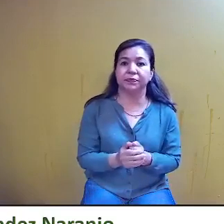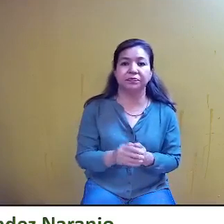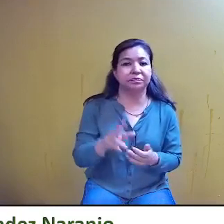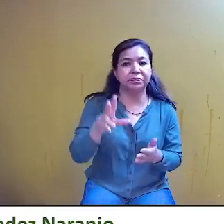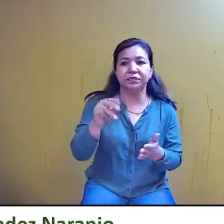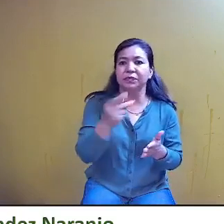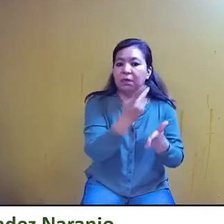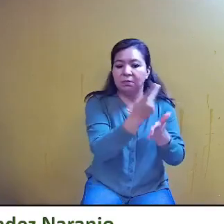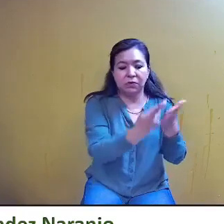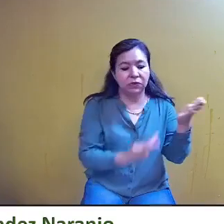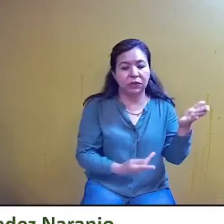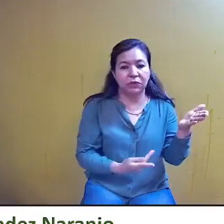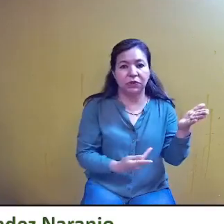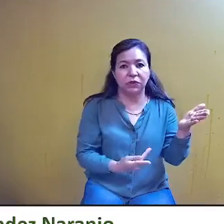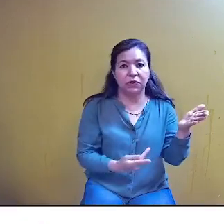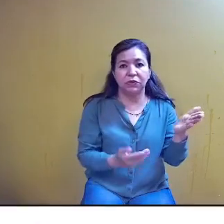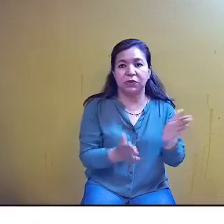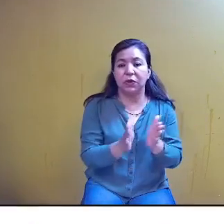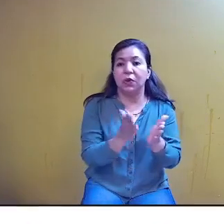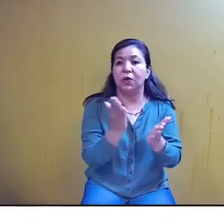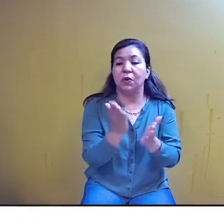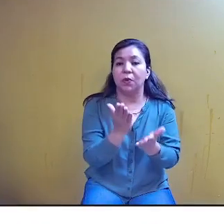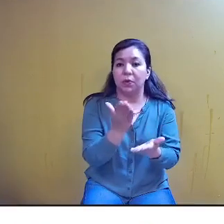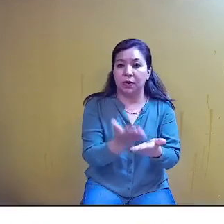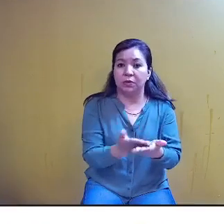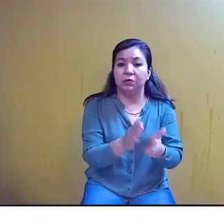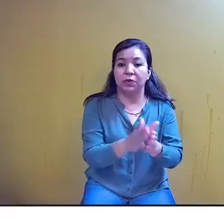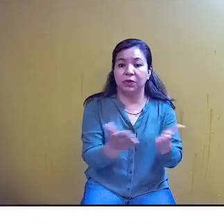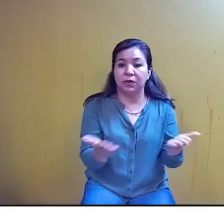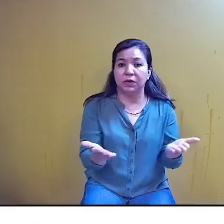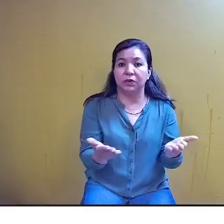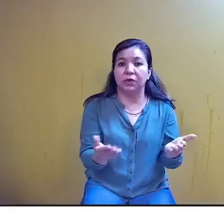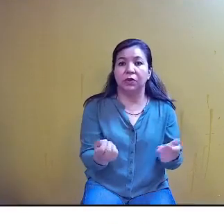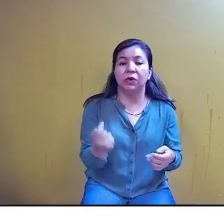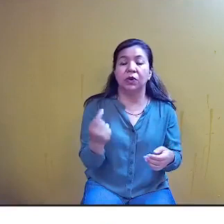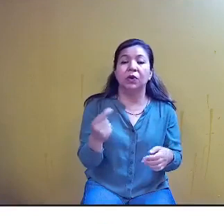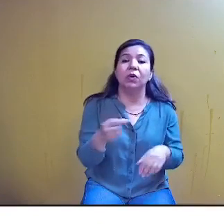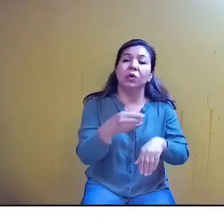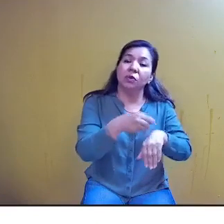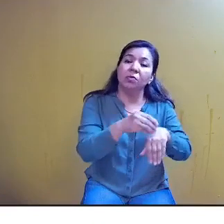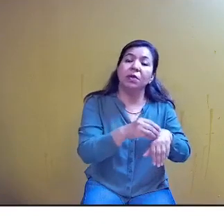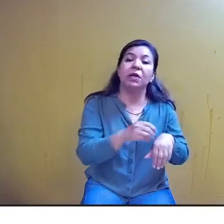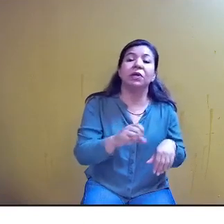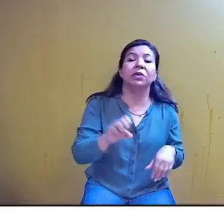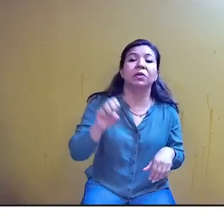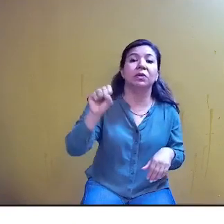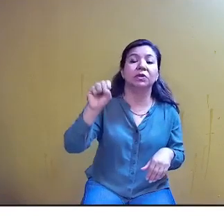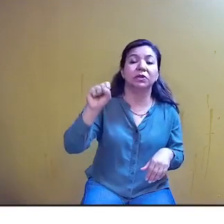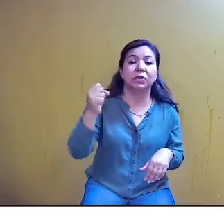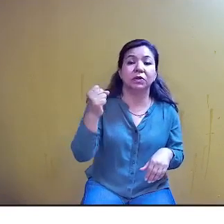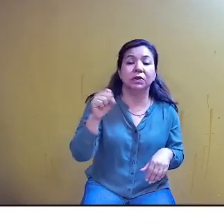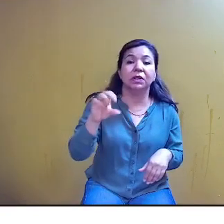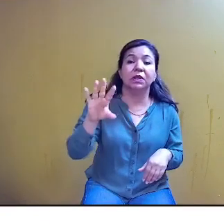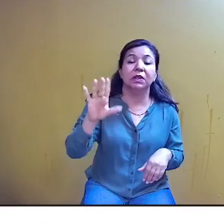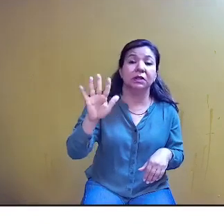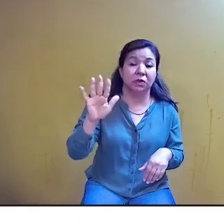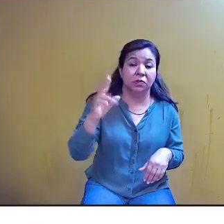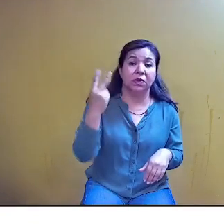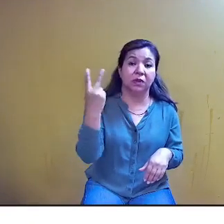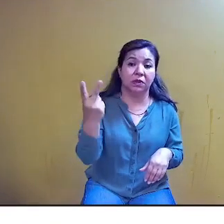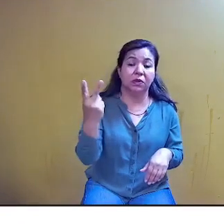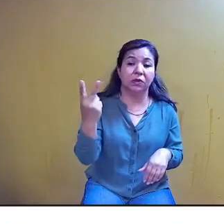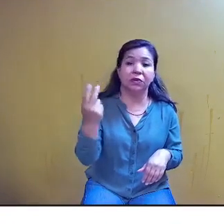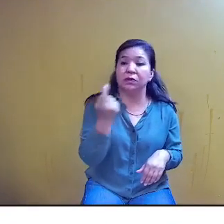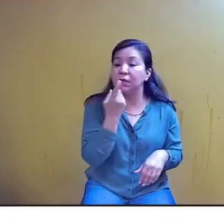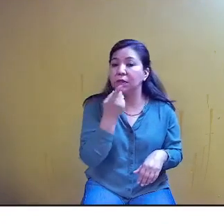plenario relativo al expediente del procedimiento especial sancionador número 52 del 2021, derivado de la queja interpuesta por la ciudadana